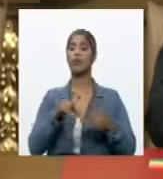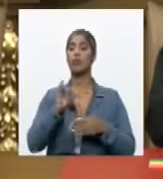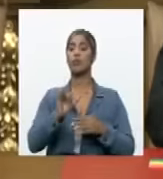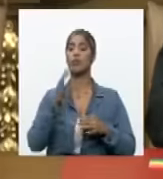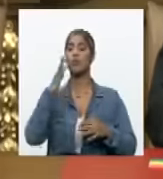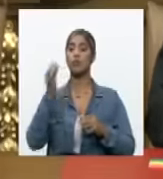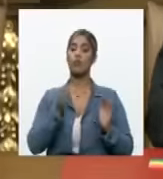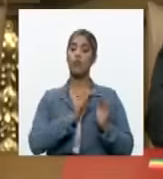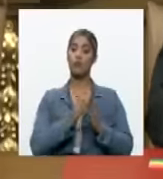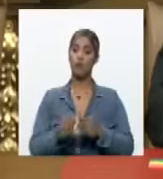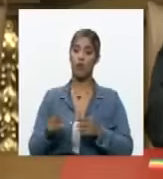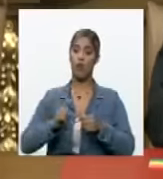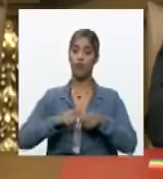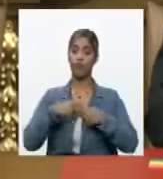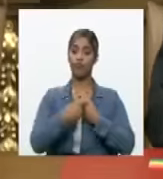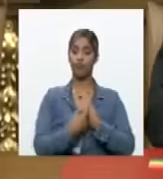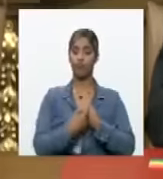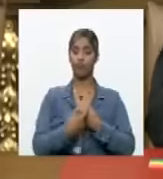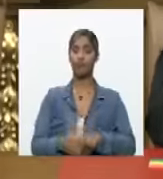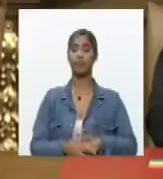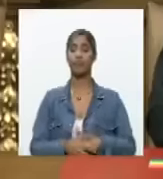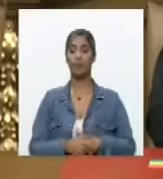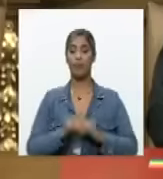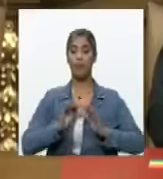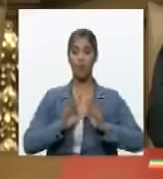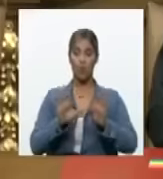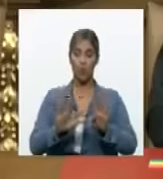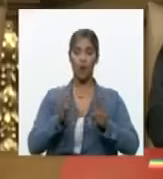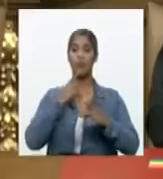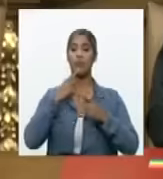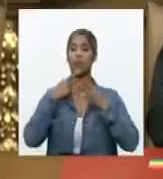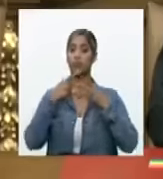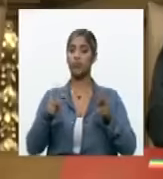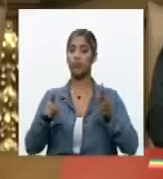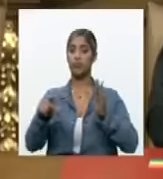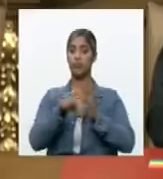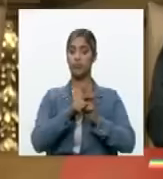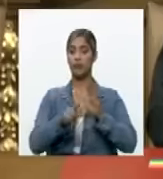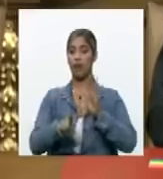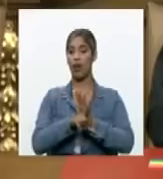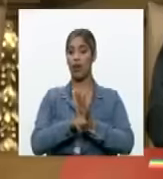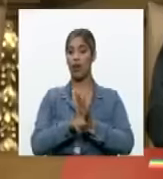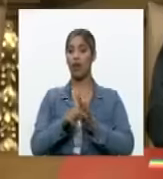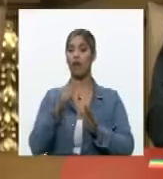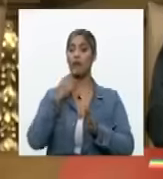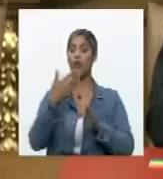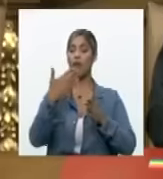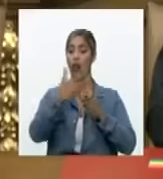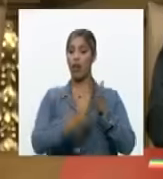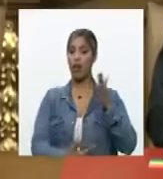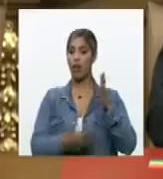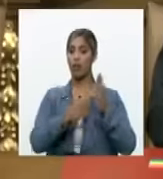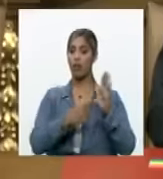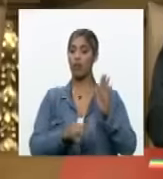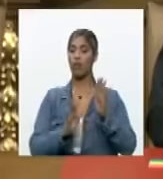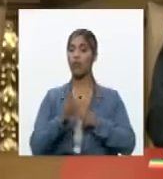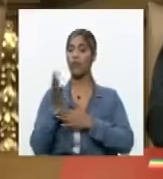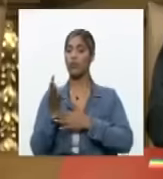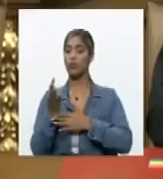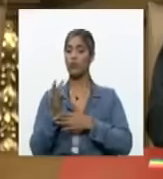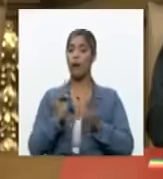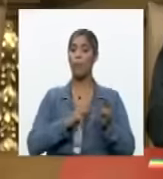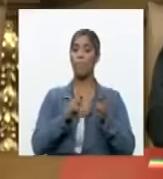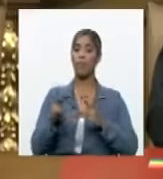consejos comunales que integran la comuna. 9. Publicar en la Gaceta Comunal la Carta Fundacional, el Plan de